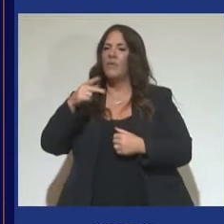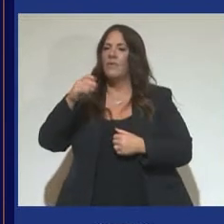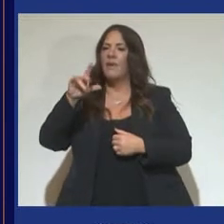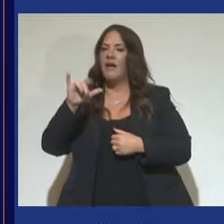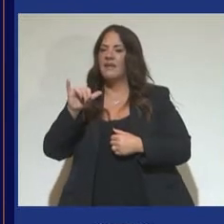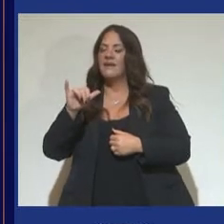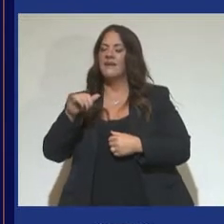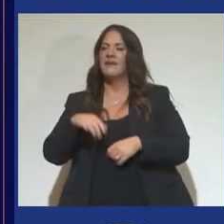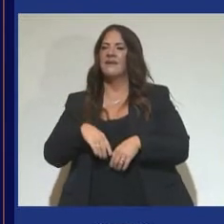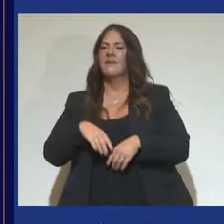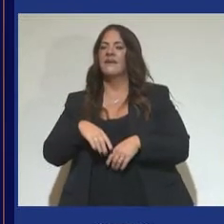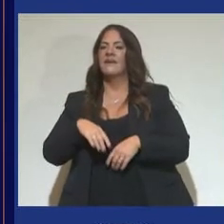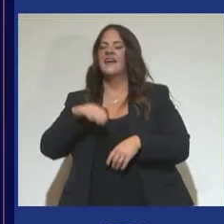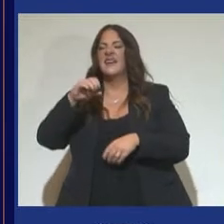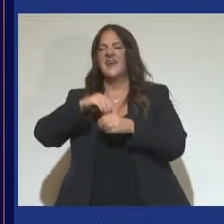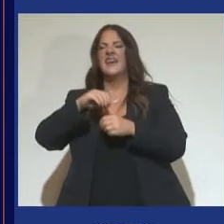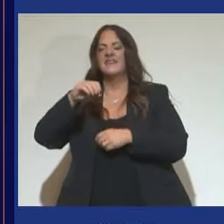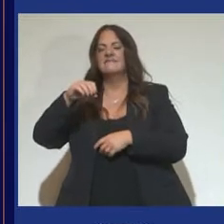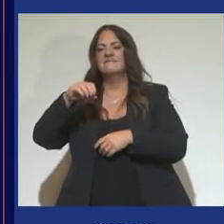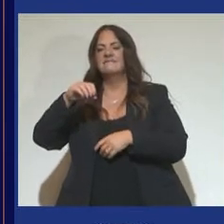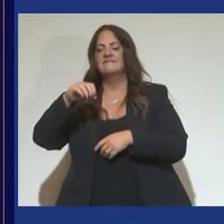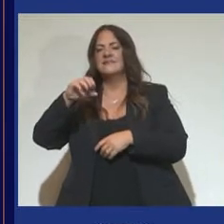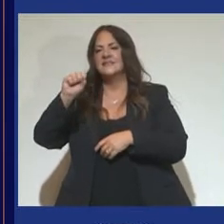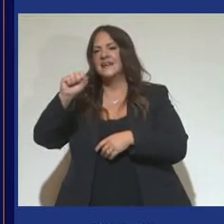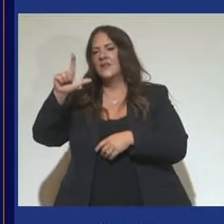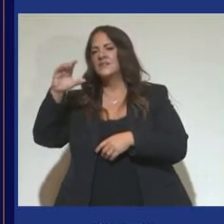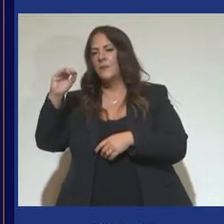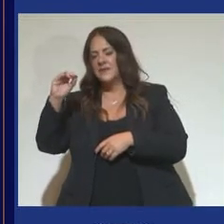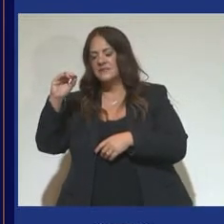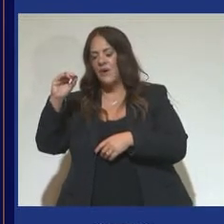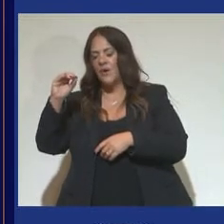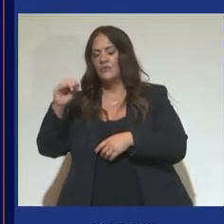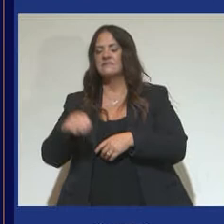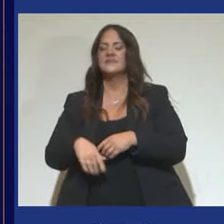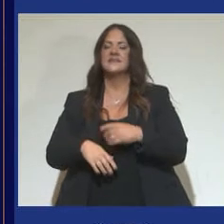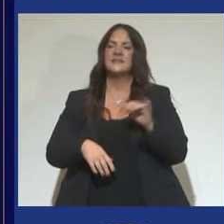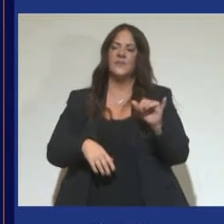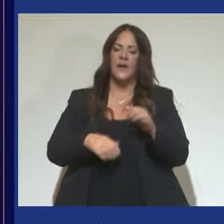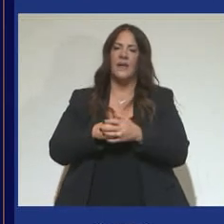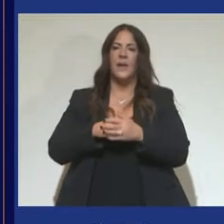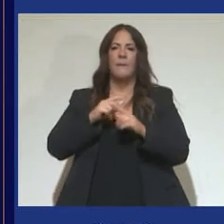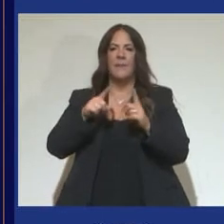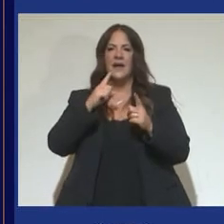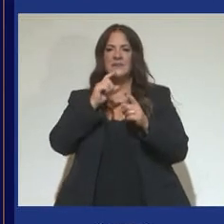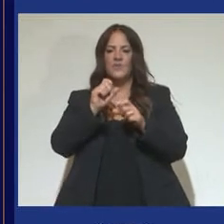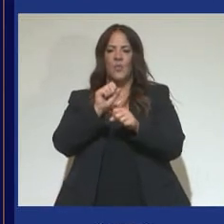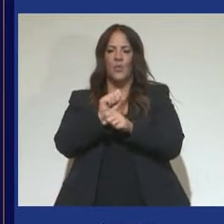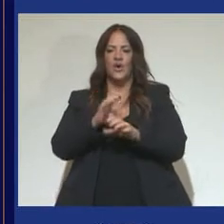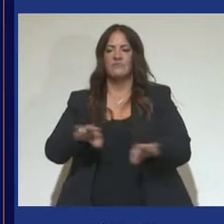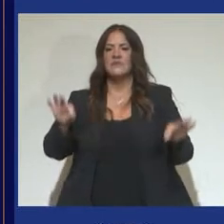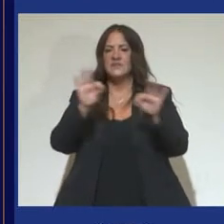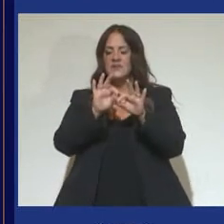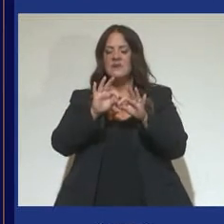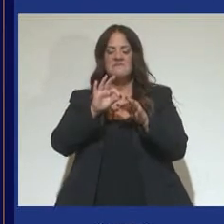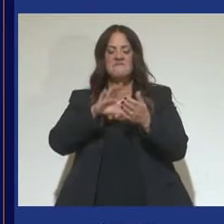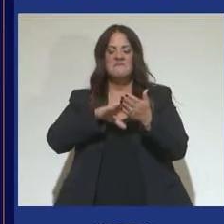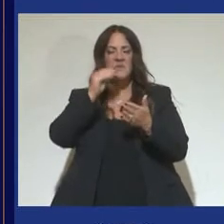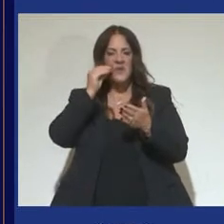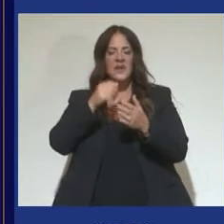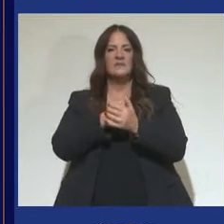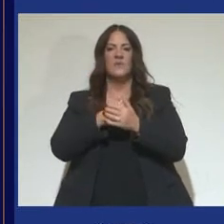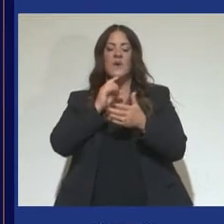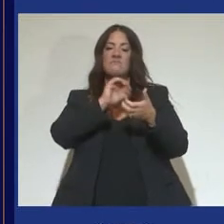tenemos son las mejores en san luis obispo y también en pomona mejores que en muchos otros estados así que ahí está en la fundación de